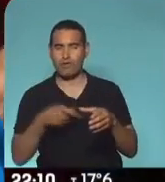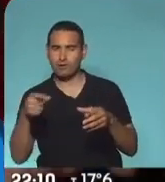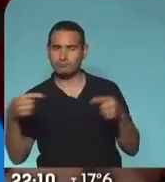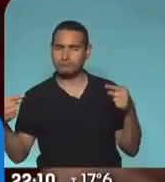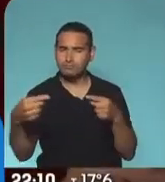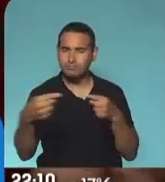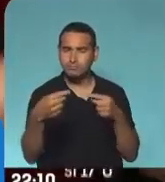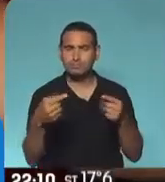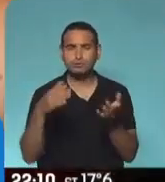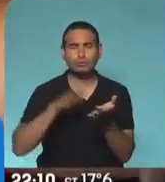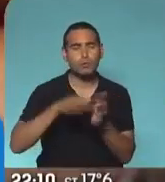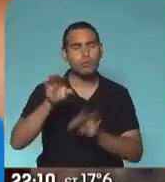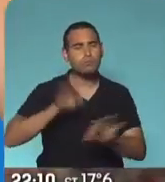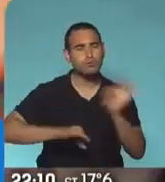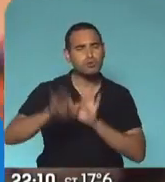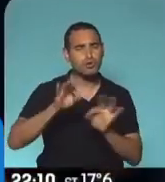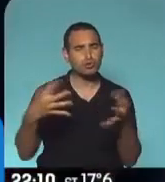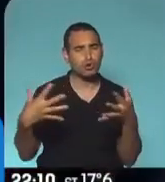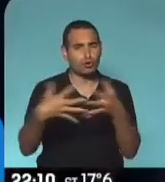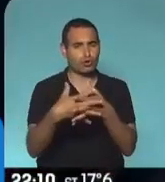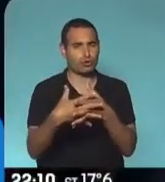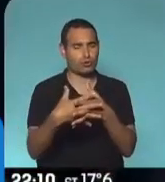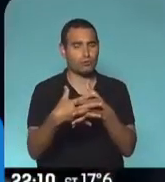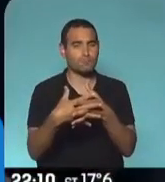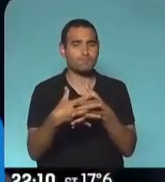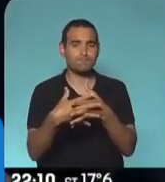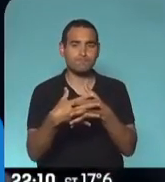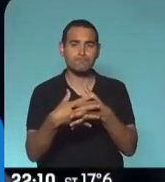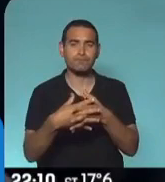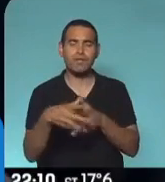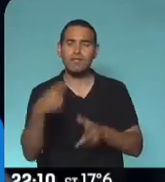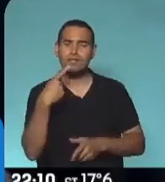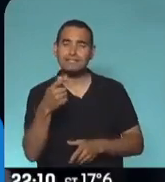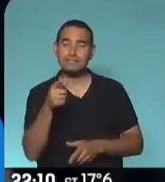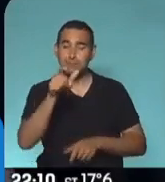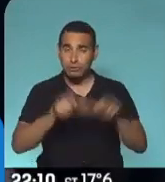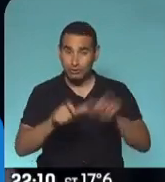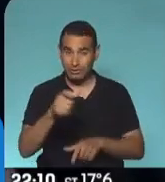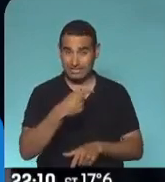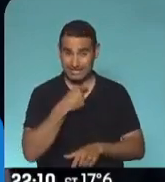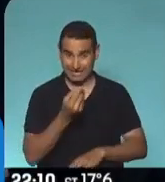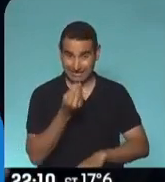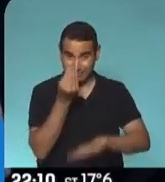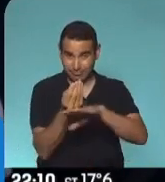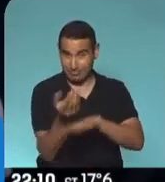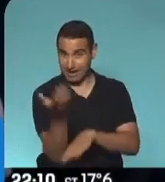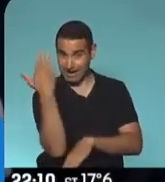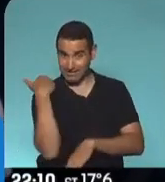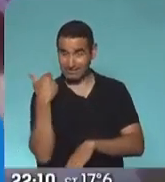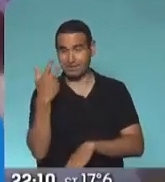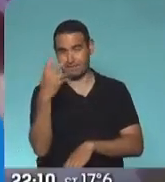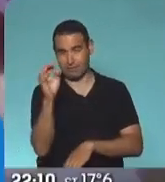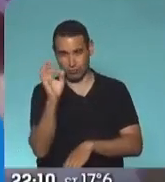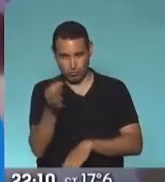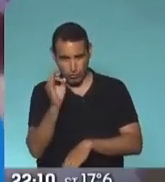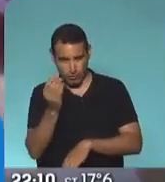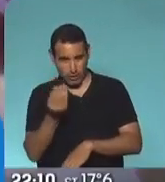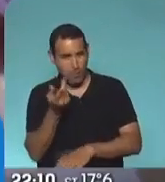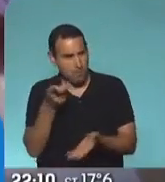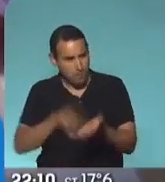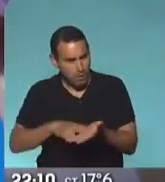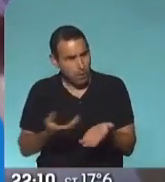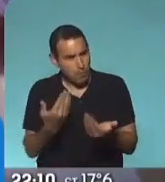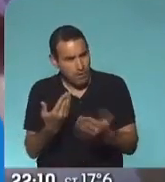escollos para votar un proyecto unificado, se cifra en si los candidatos que se presentaron en las elecciones del 20 de octubre pueden